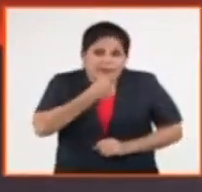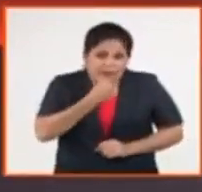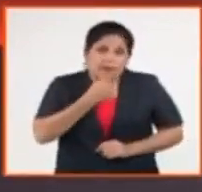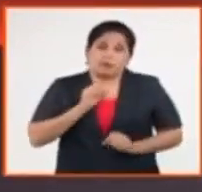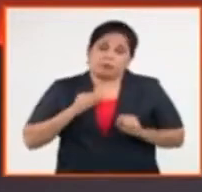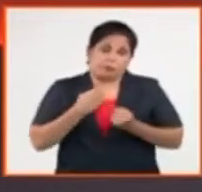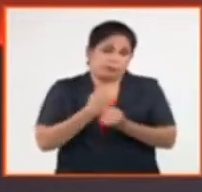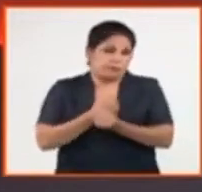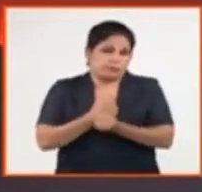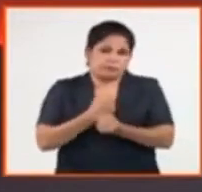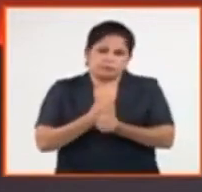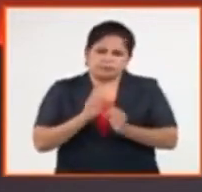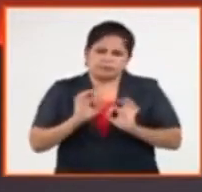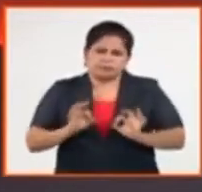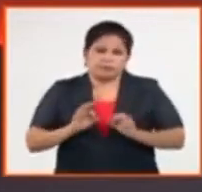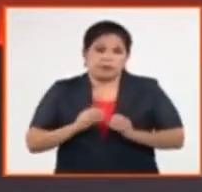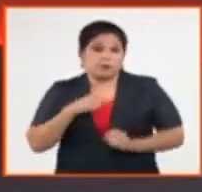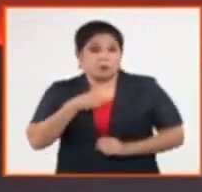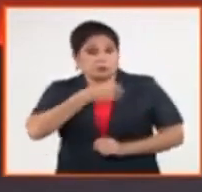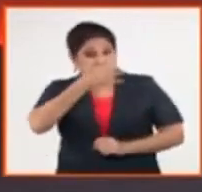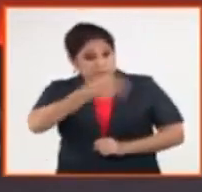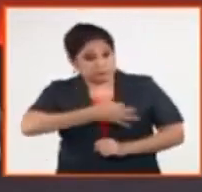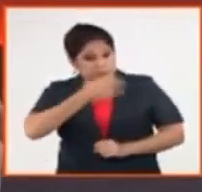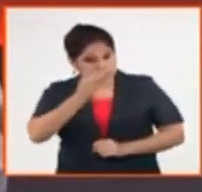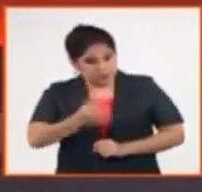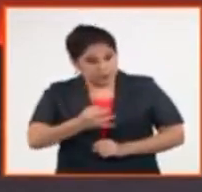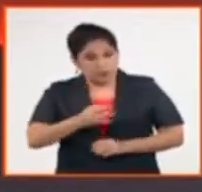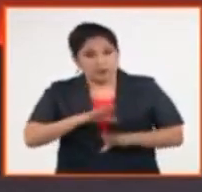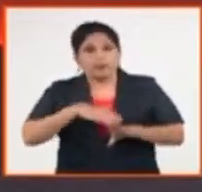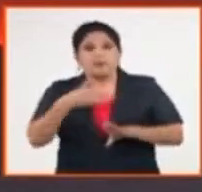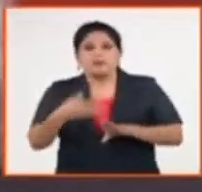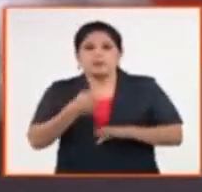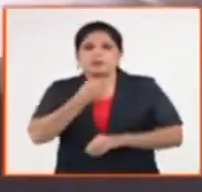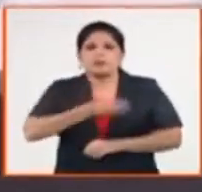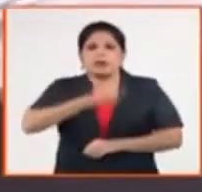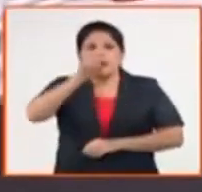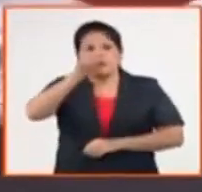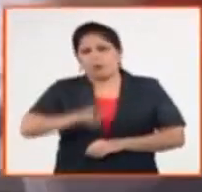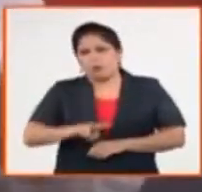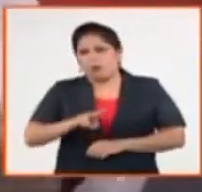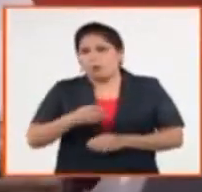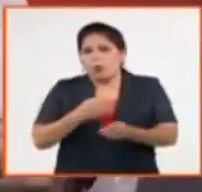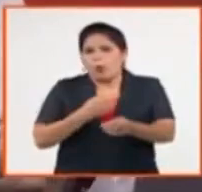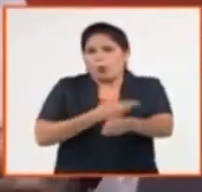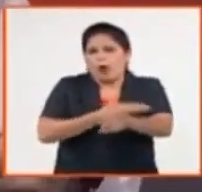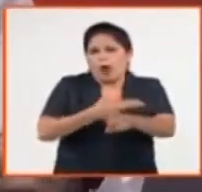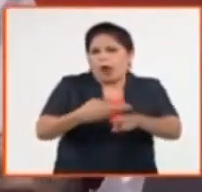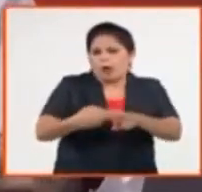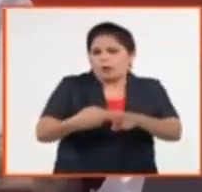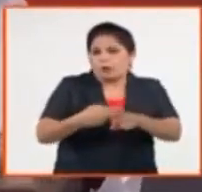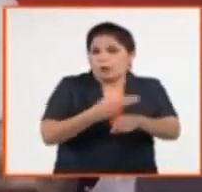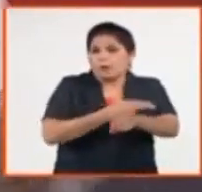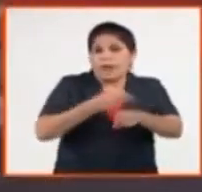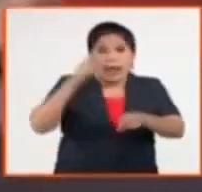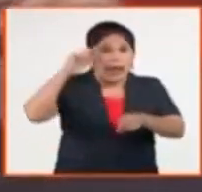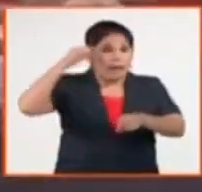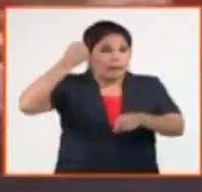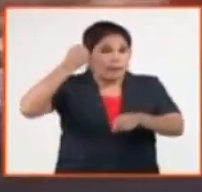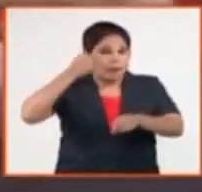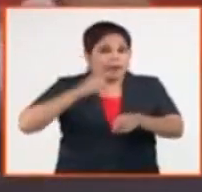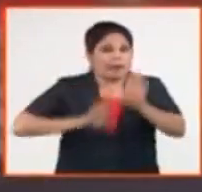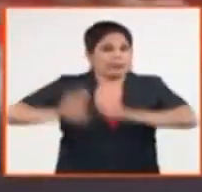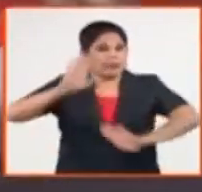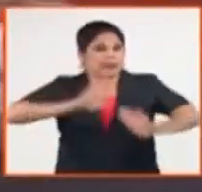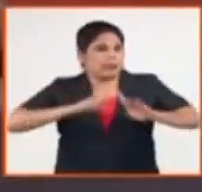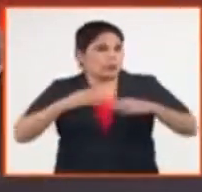riesgo. Yo diría entonces que además se está evaluando la duración de la respuesta o la memoria inmunológica.